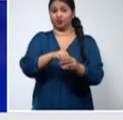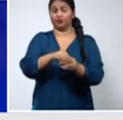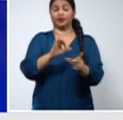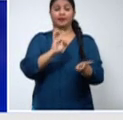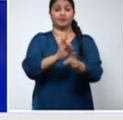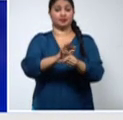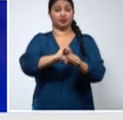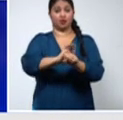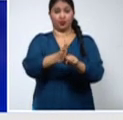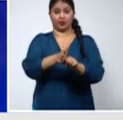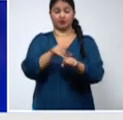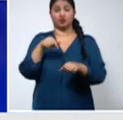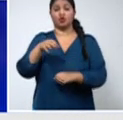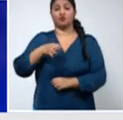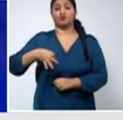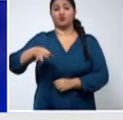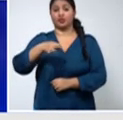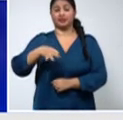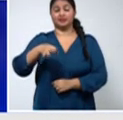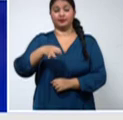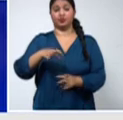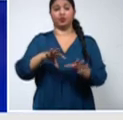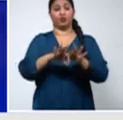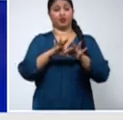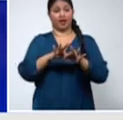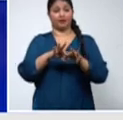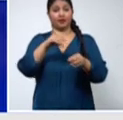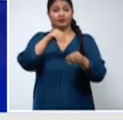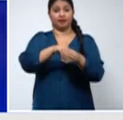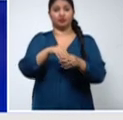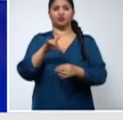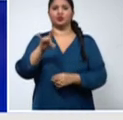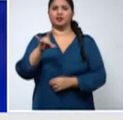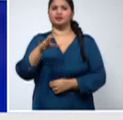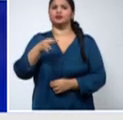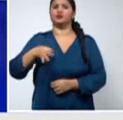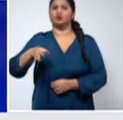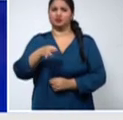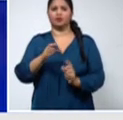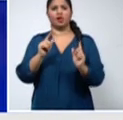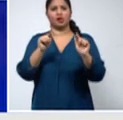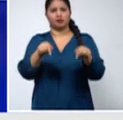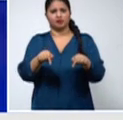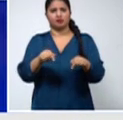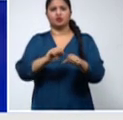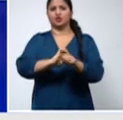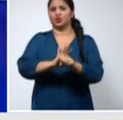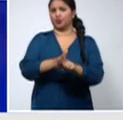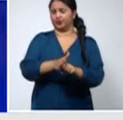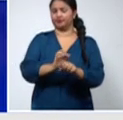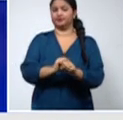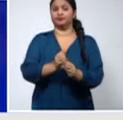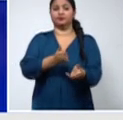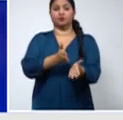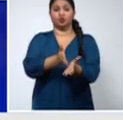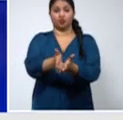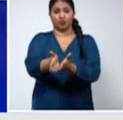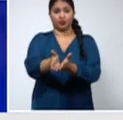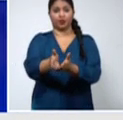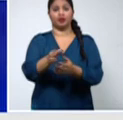con una afectación en sus 15 municipios. La lisa sigue marcando una cifra